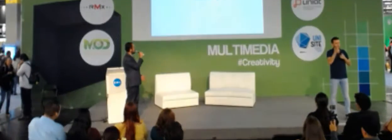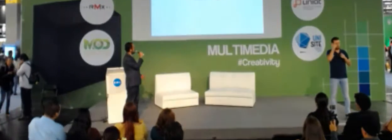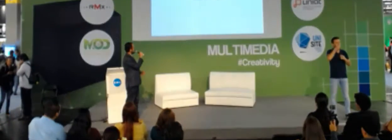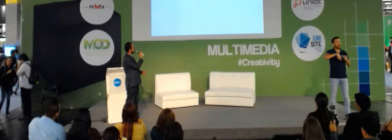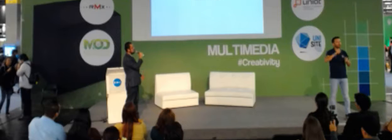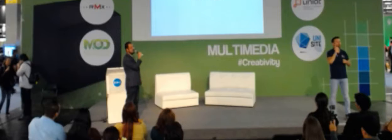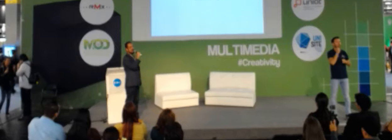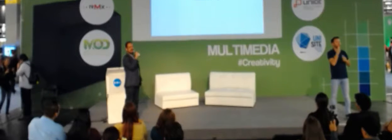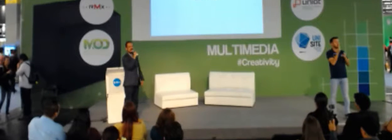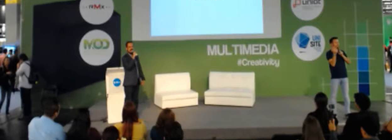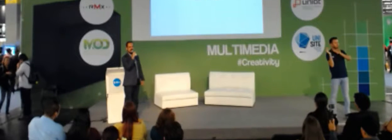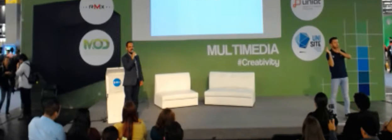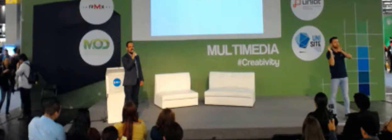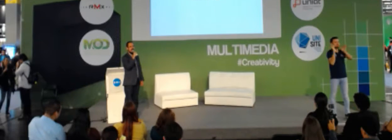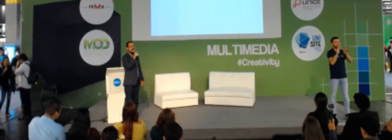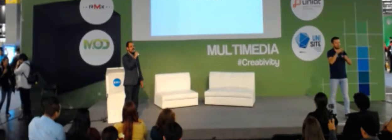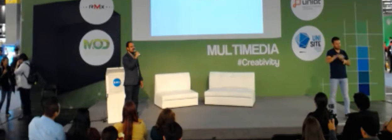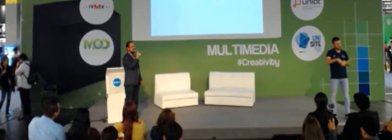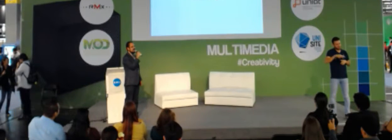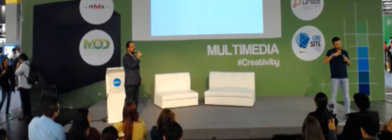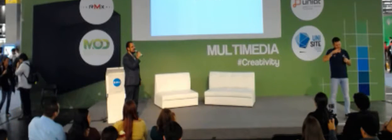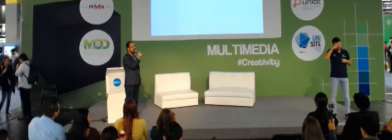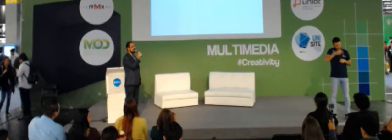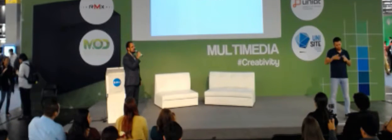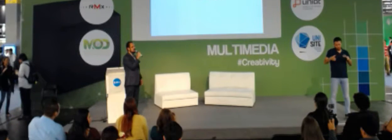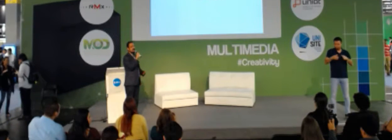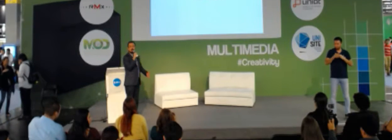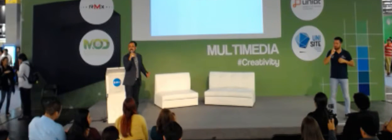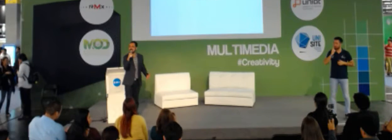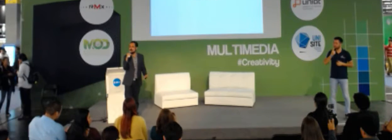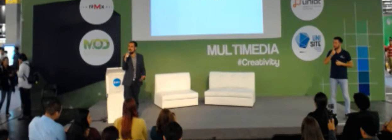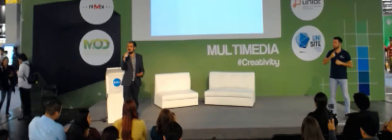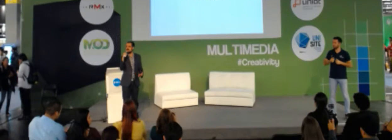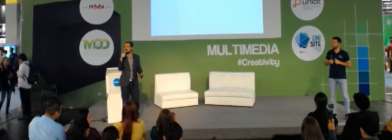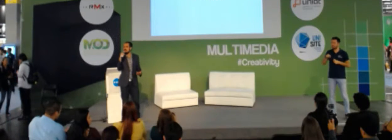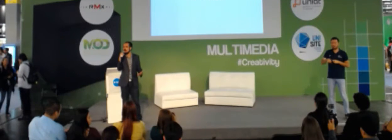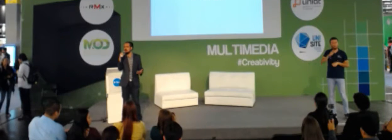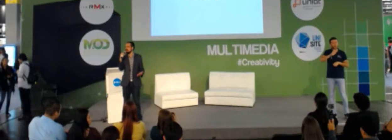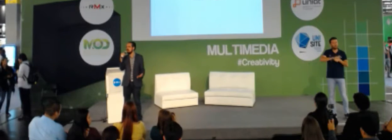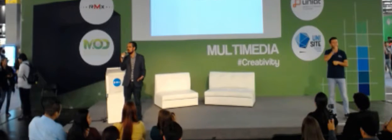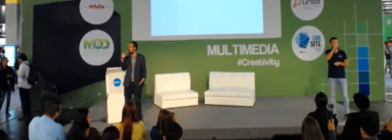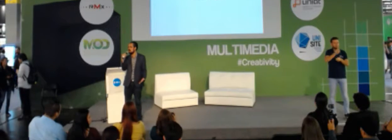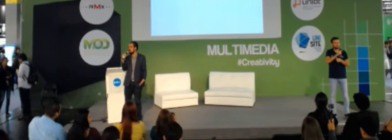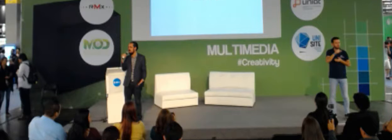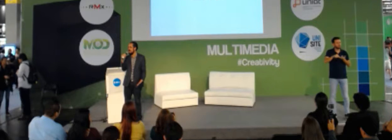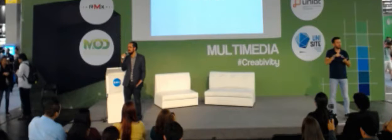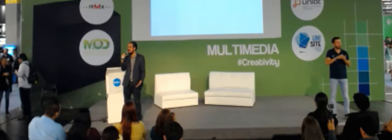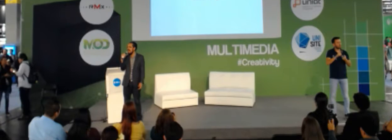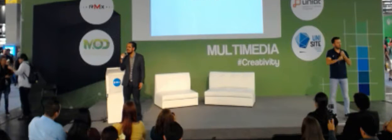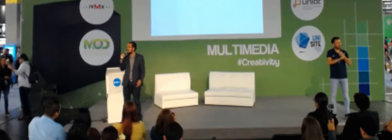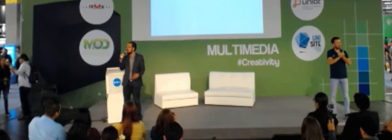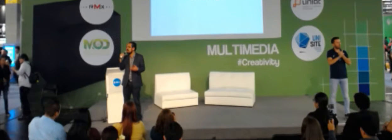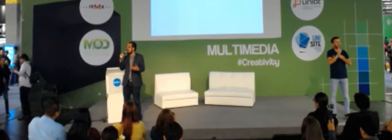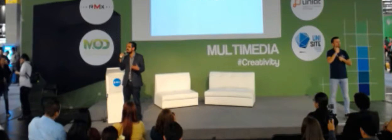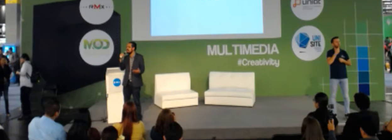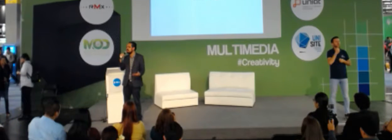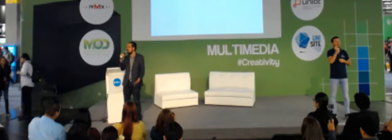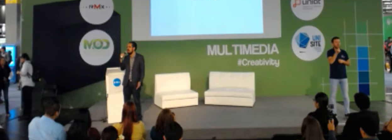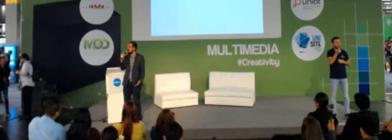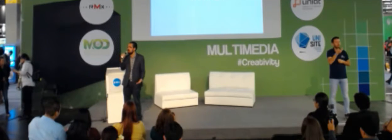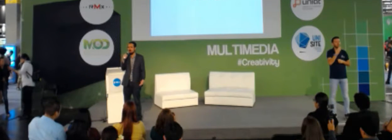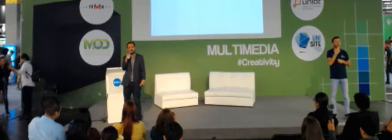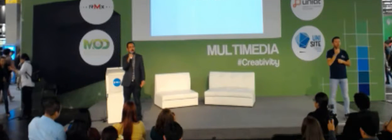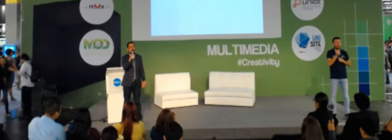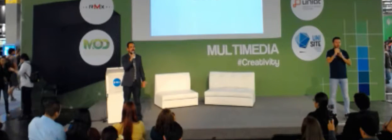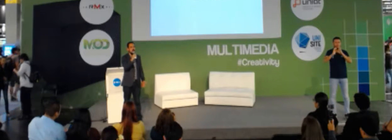comunidad sorda mexicana. Uno de los grandes problemas que tiene una persona sorda en nuestro país es que no tiene acceso a